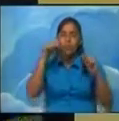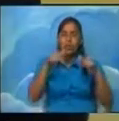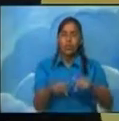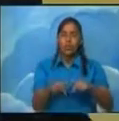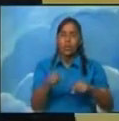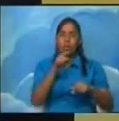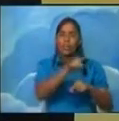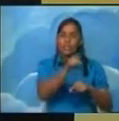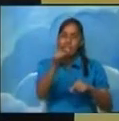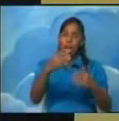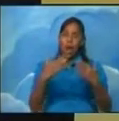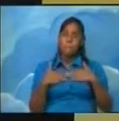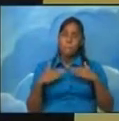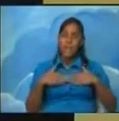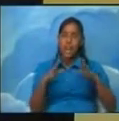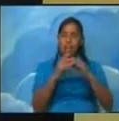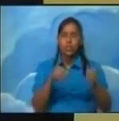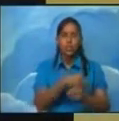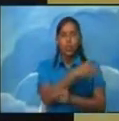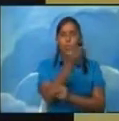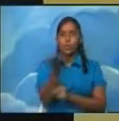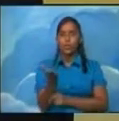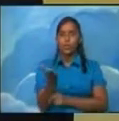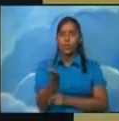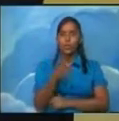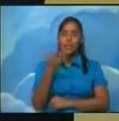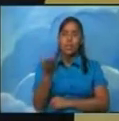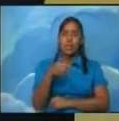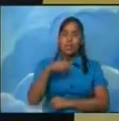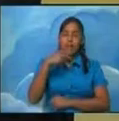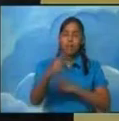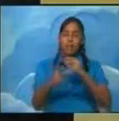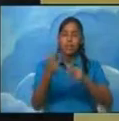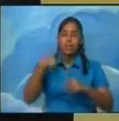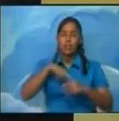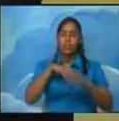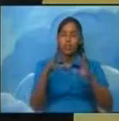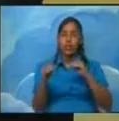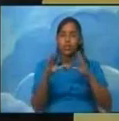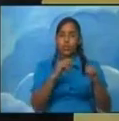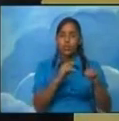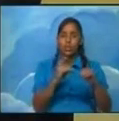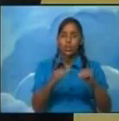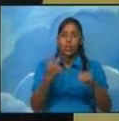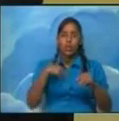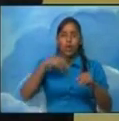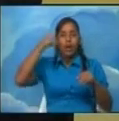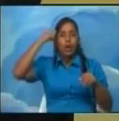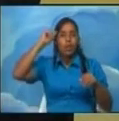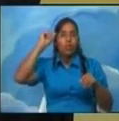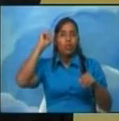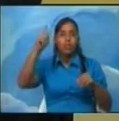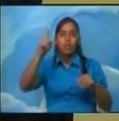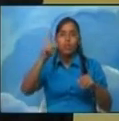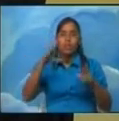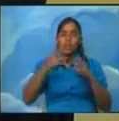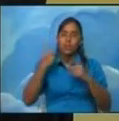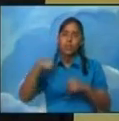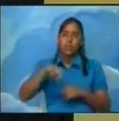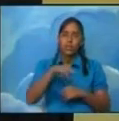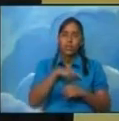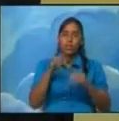a usted, a mí, a todos nosotros, que mientras que nosotros nos acordemos de Él, mientras que